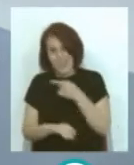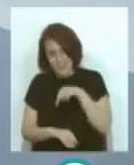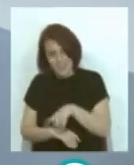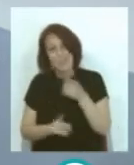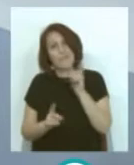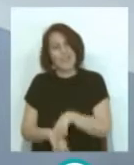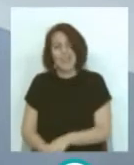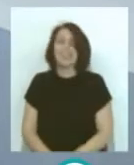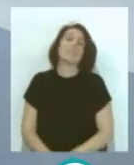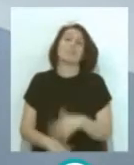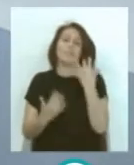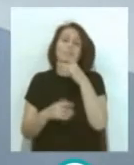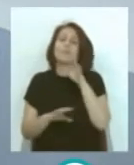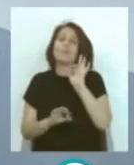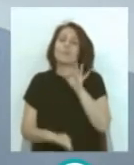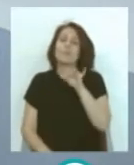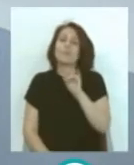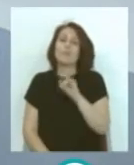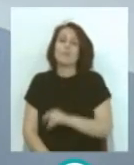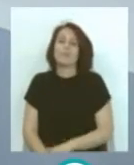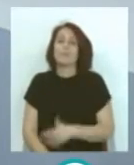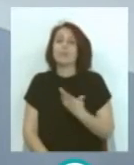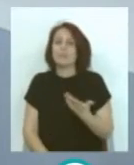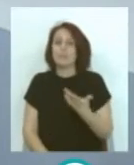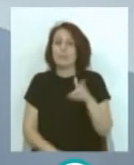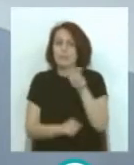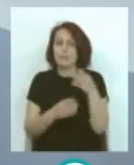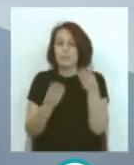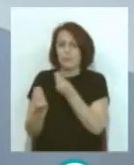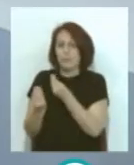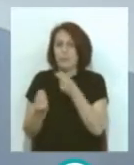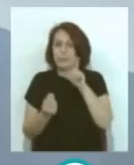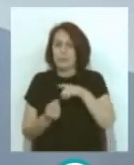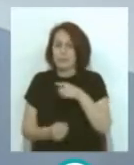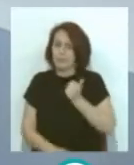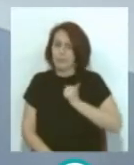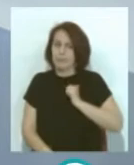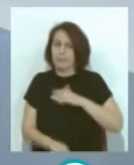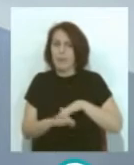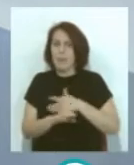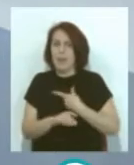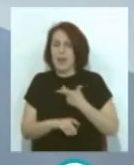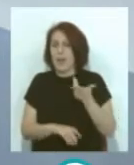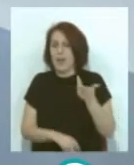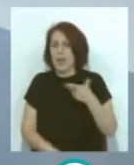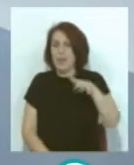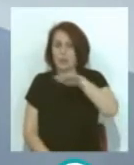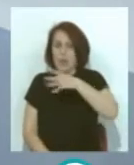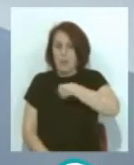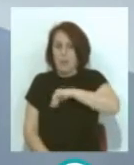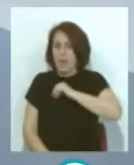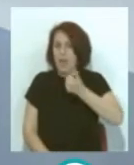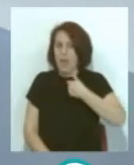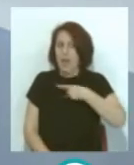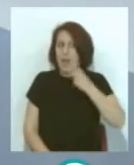Tenemos los previos aquí. La verdad que sí. Pero hay mucha gente que también aprovecha eso para visitar otros sitios de España